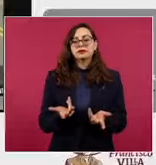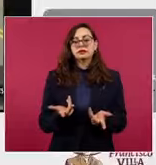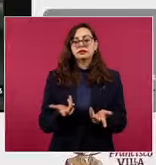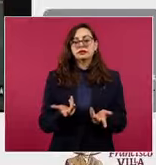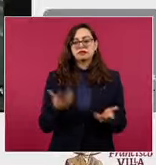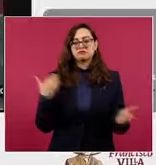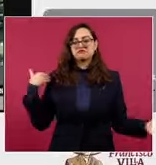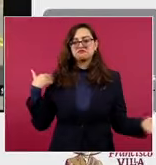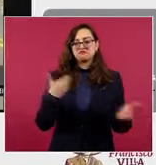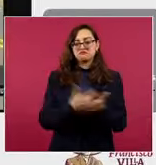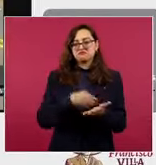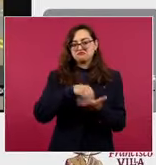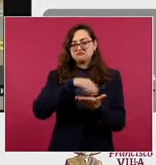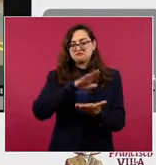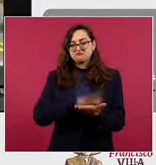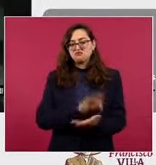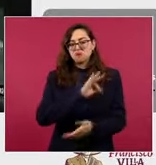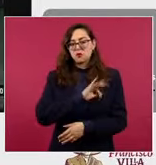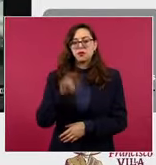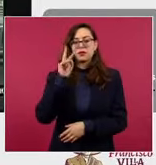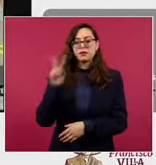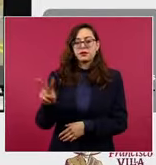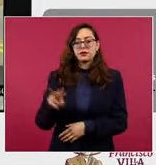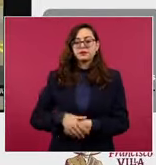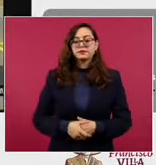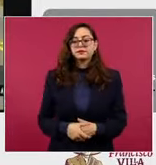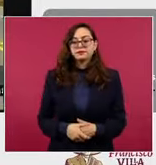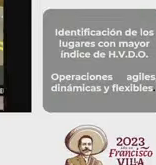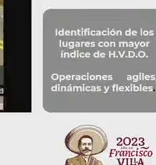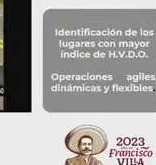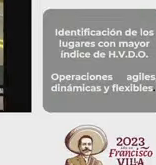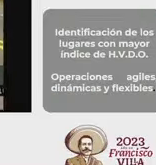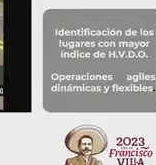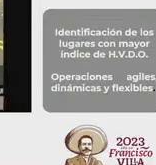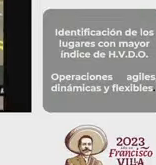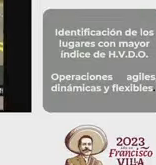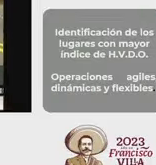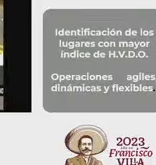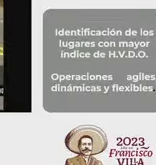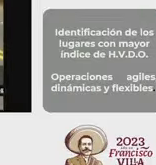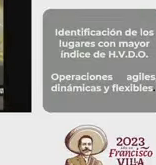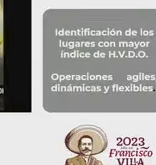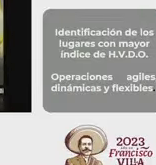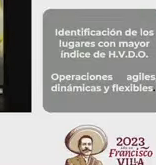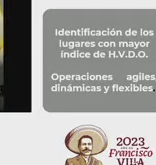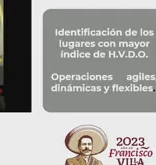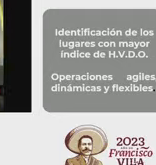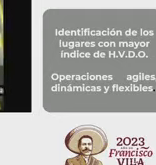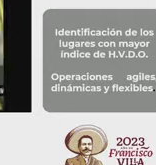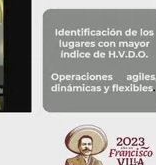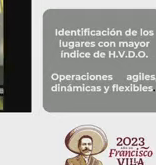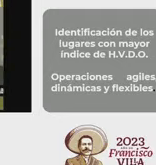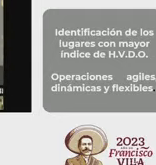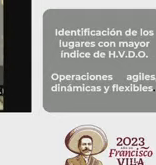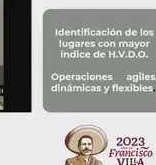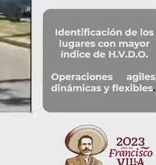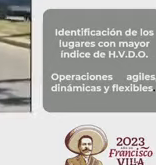llevamos el seguimiento de estos homicidios, son los que se generan entre las organizaciones delictivas, pero esto nos permite